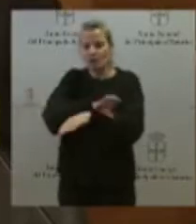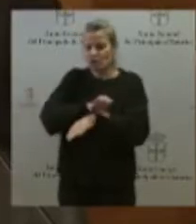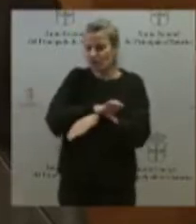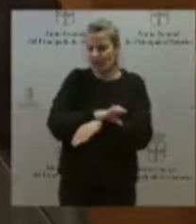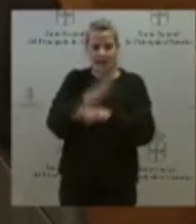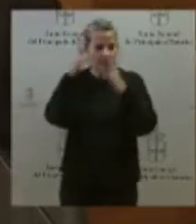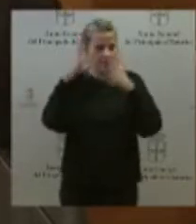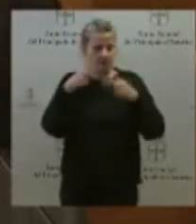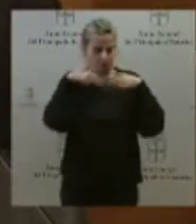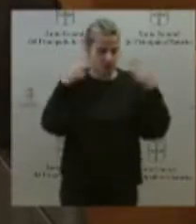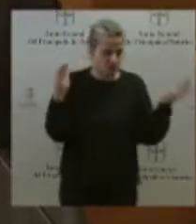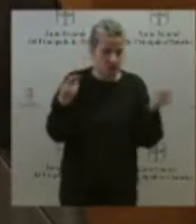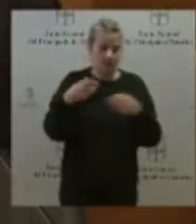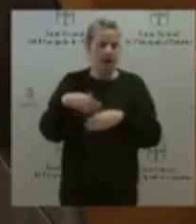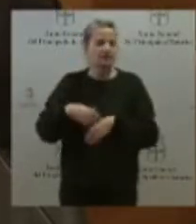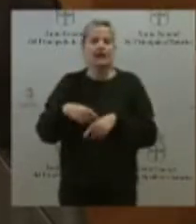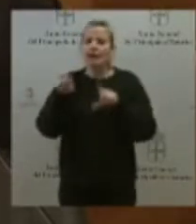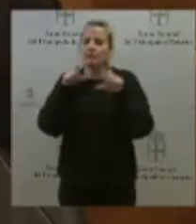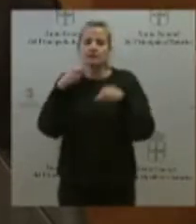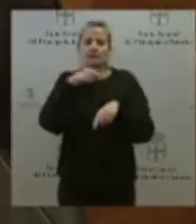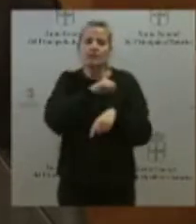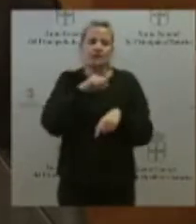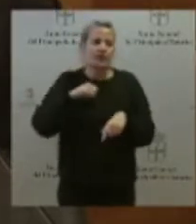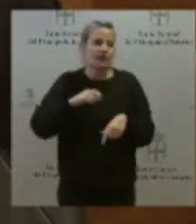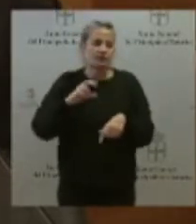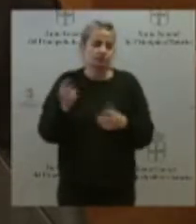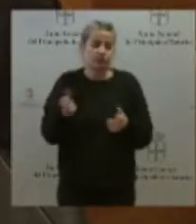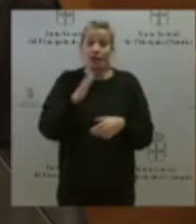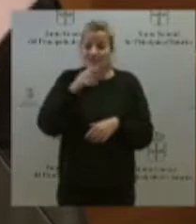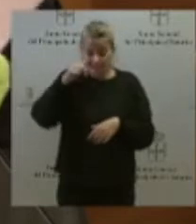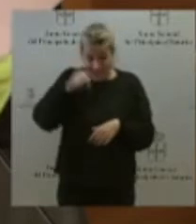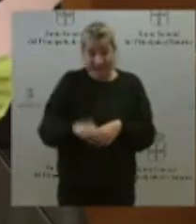de vecinos? Si incluso aquí cuesta salir de la precariedad, ¿qué